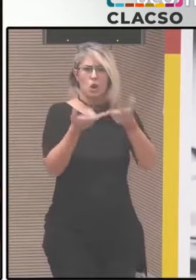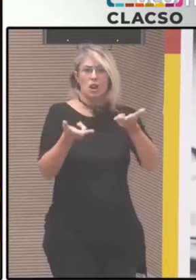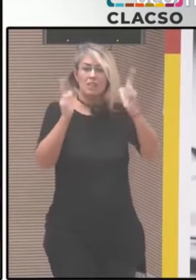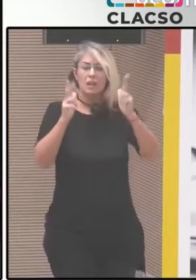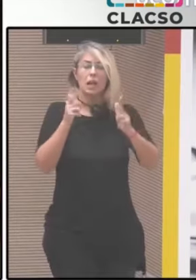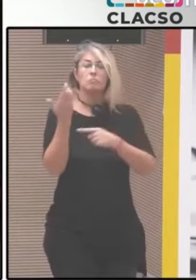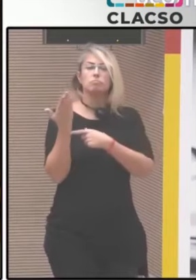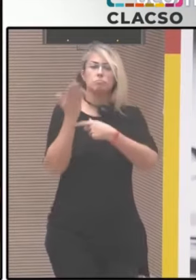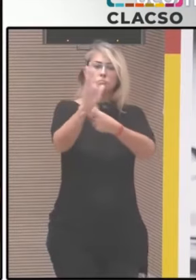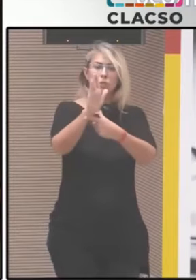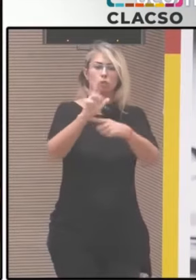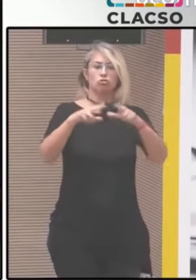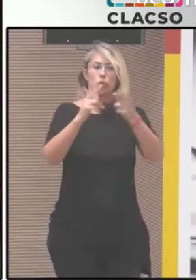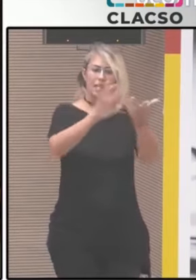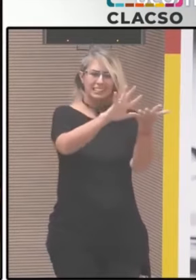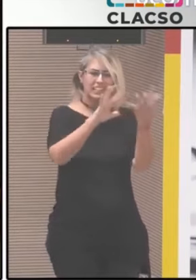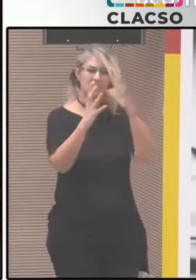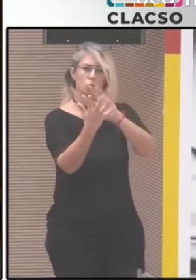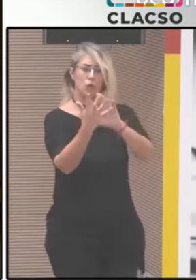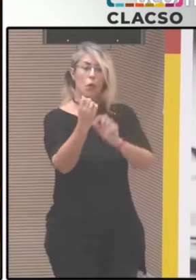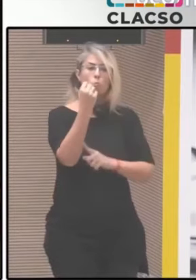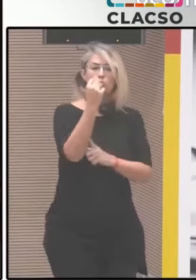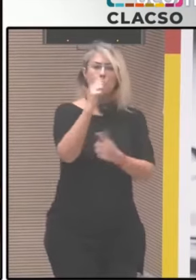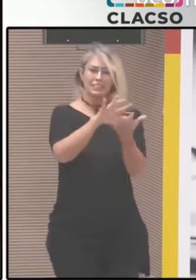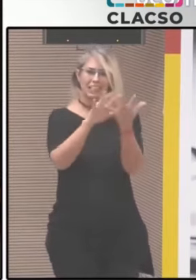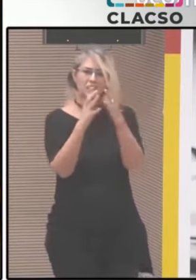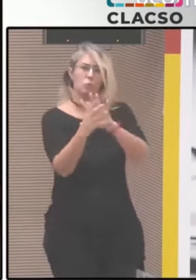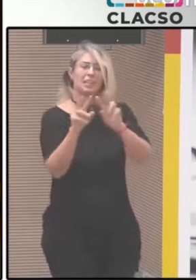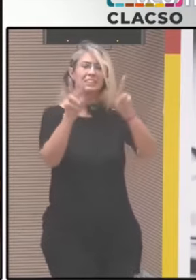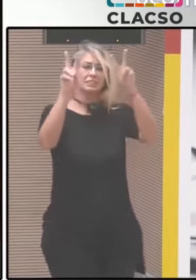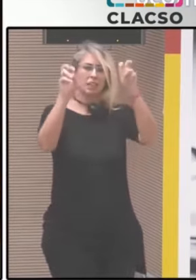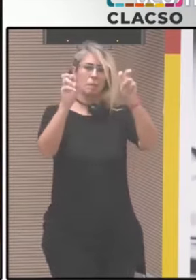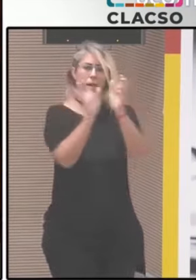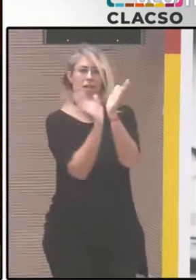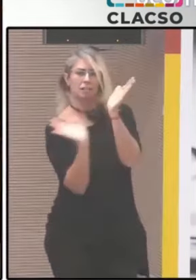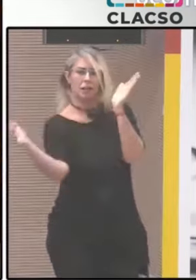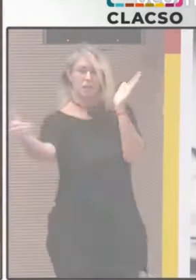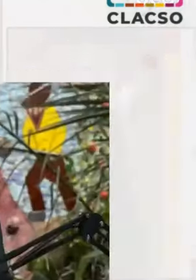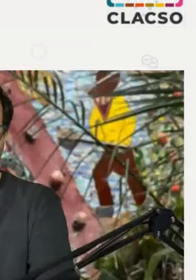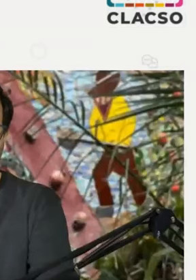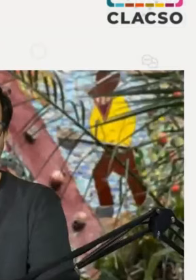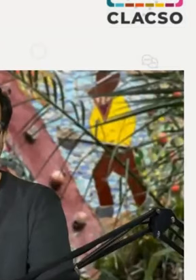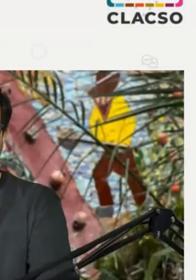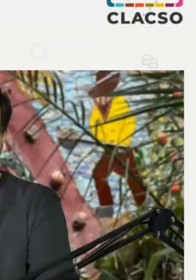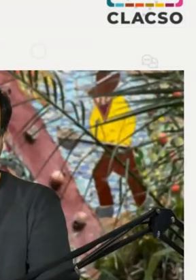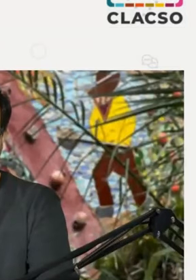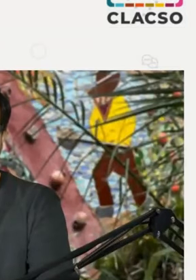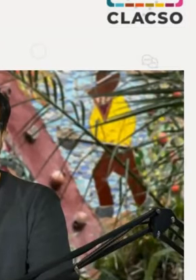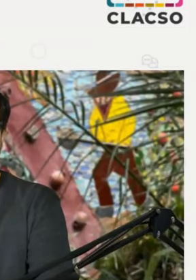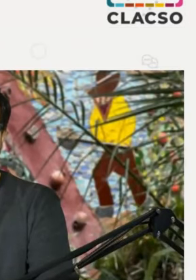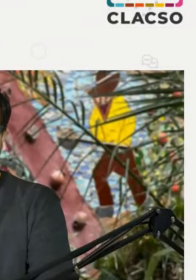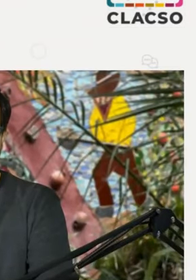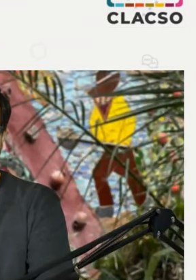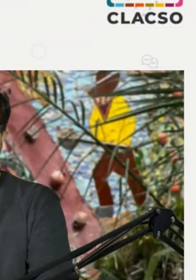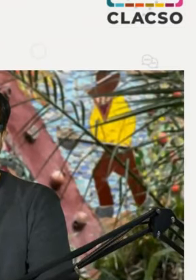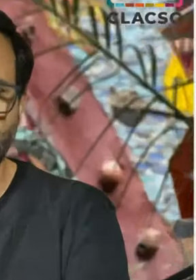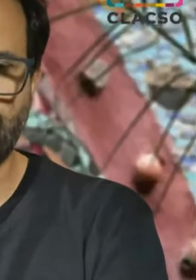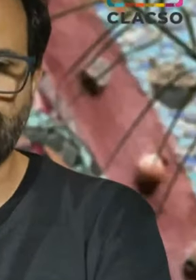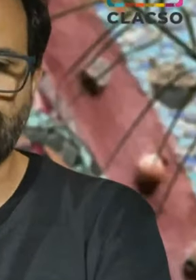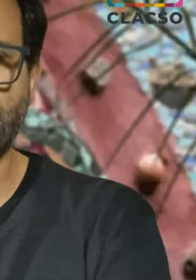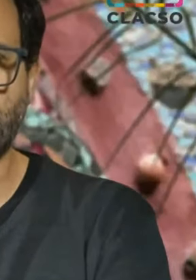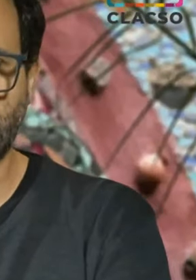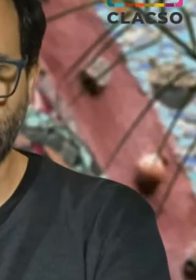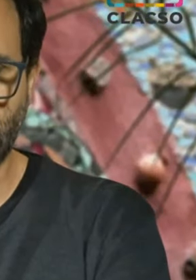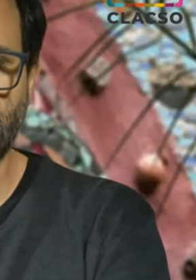democrático con un modelo profundamente antidemocrático. Entonces, estaremos siguiendo y con mucha atención lo que ocurre en